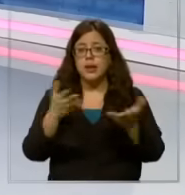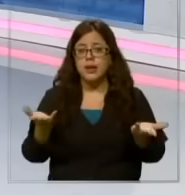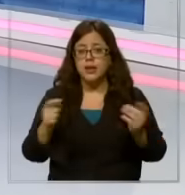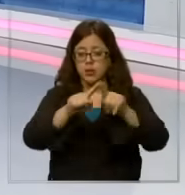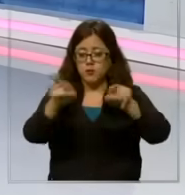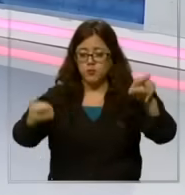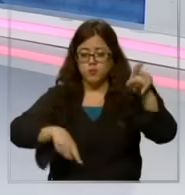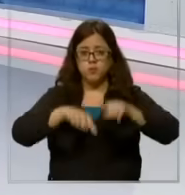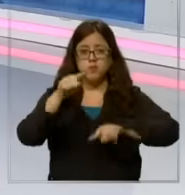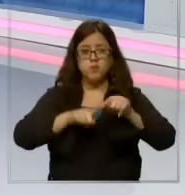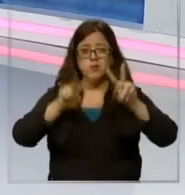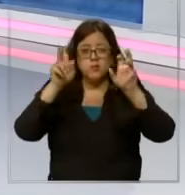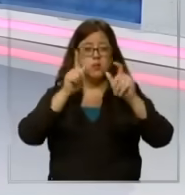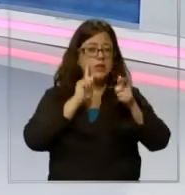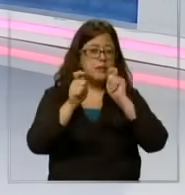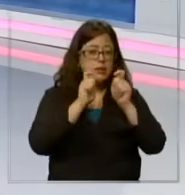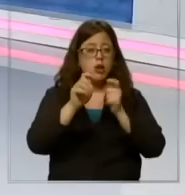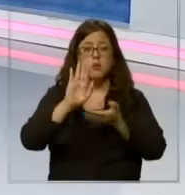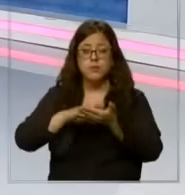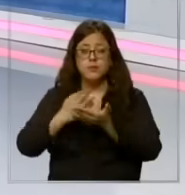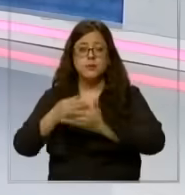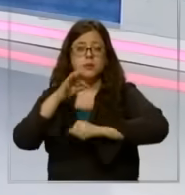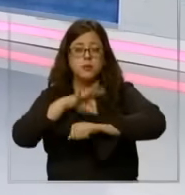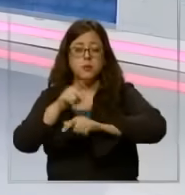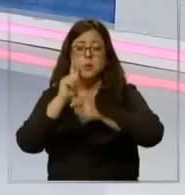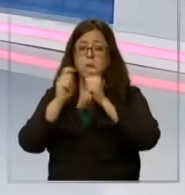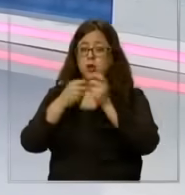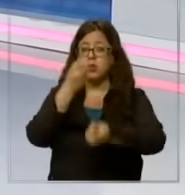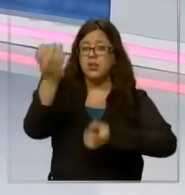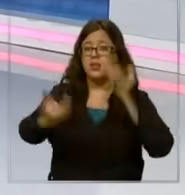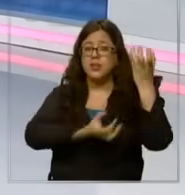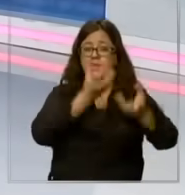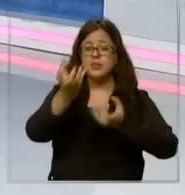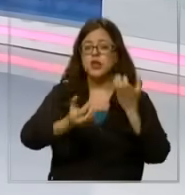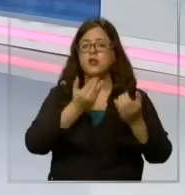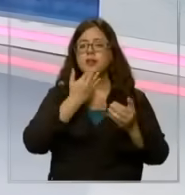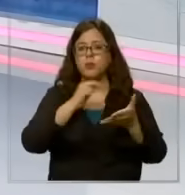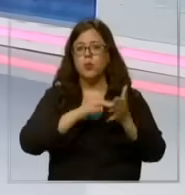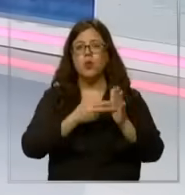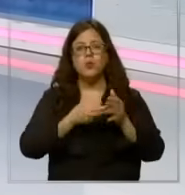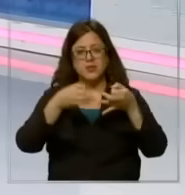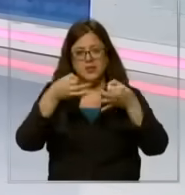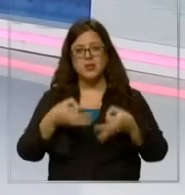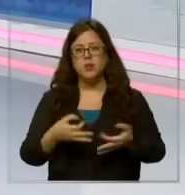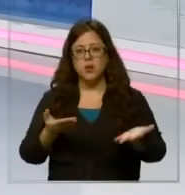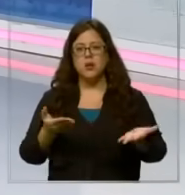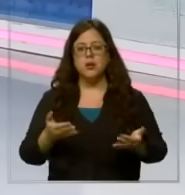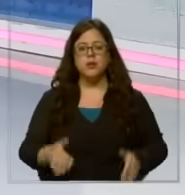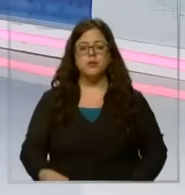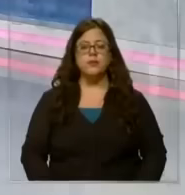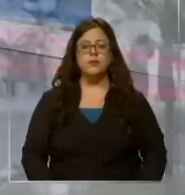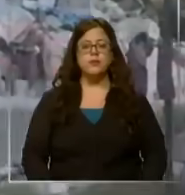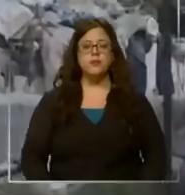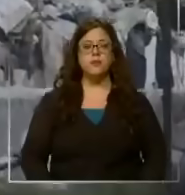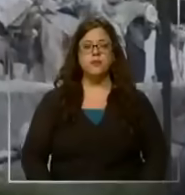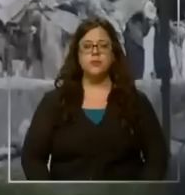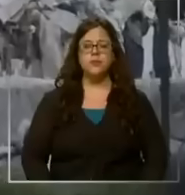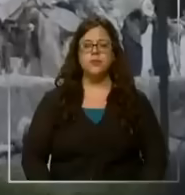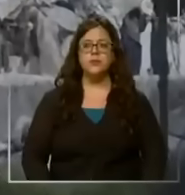viven en medio de riesgos sanitarios, peligro de incendios y graves problemas de seguridad.